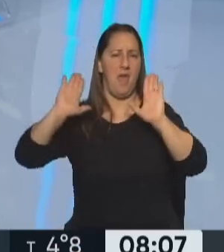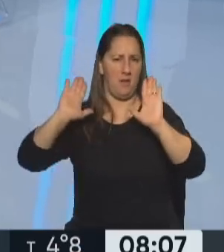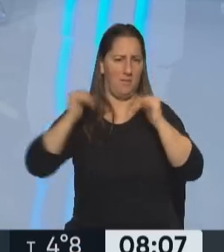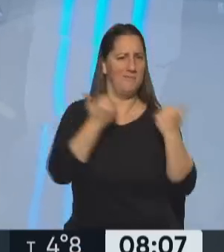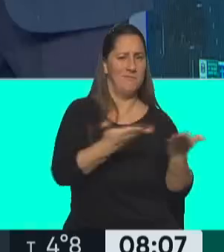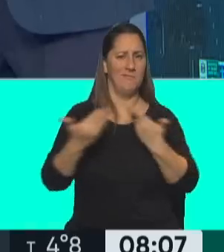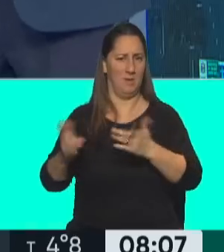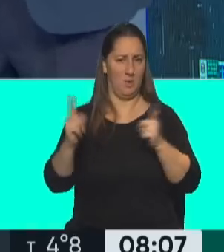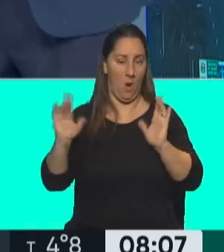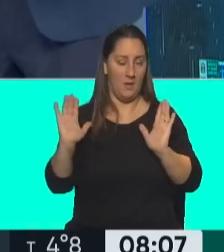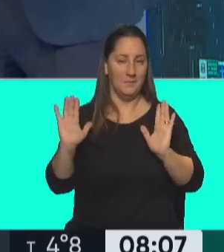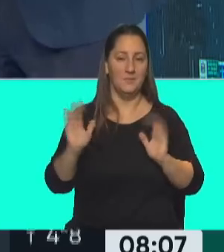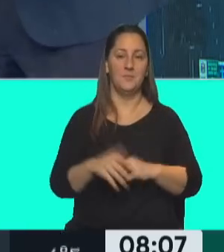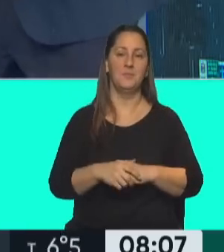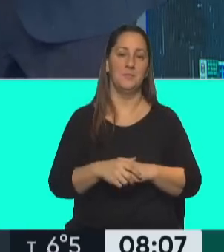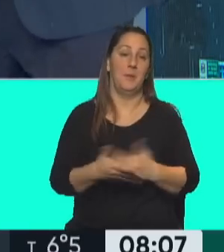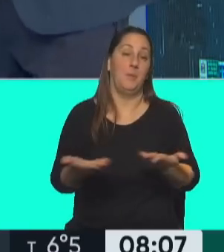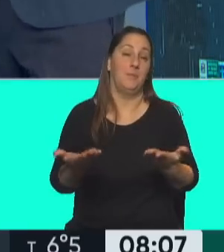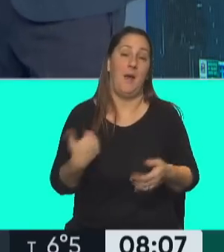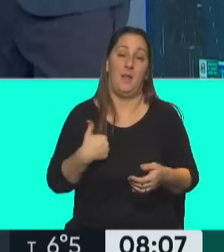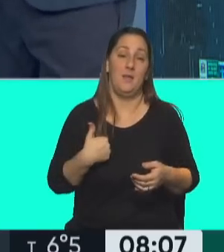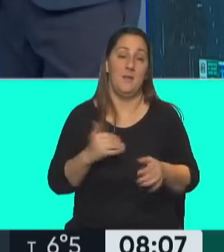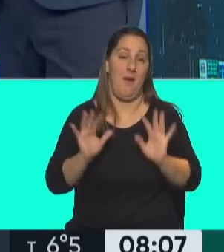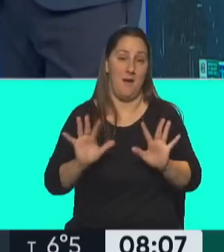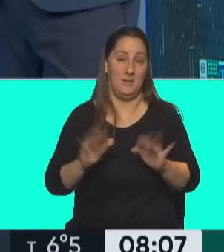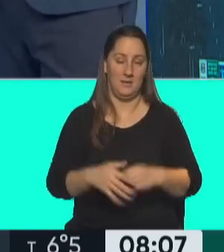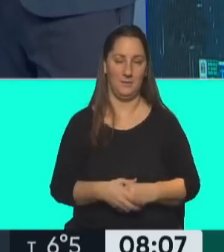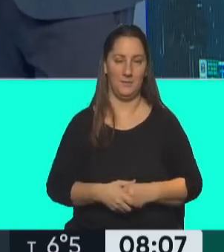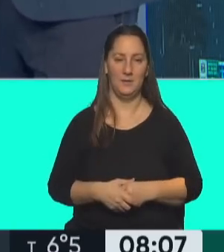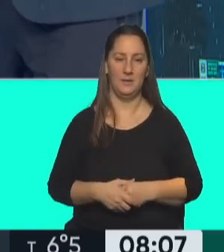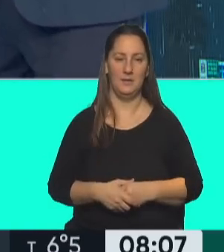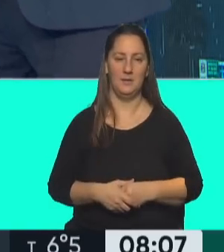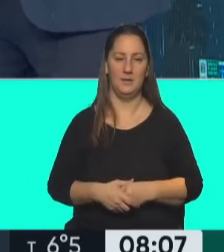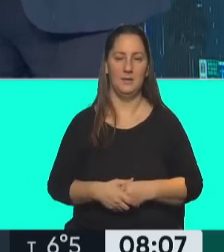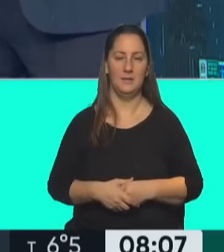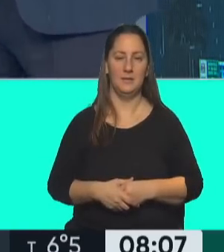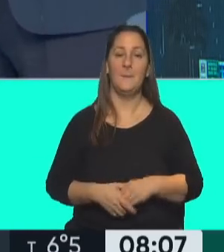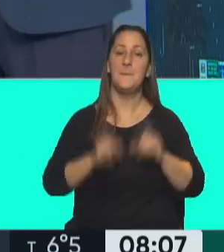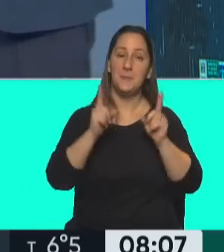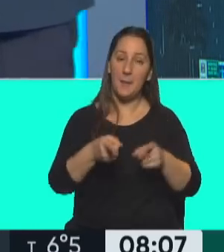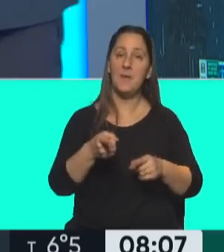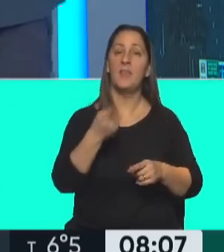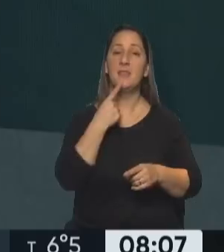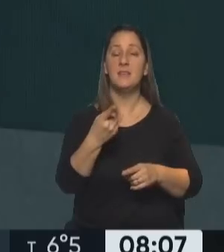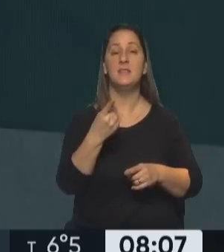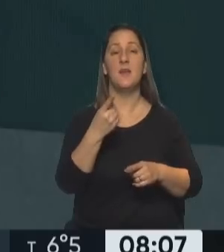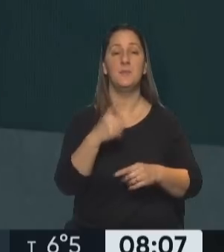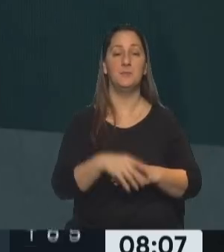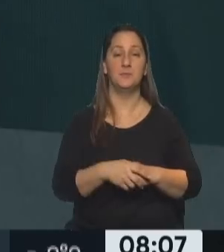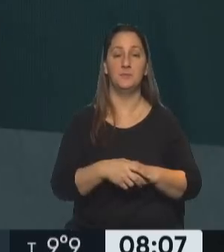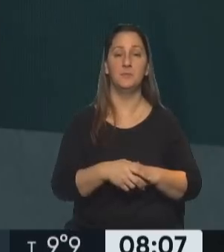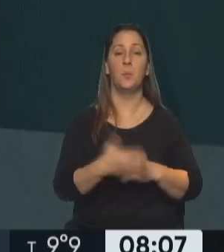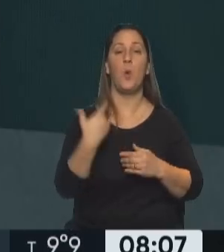¿no? O sea, pero pone de manifiesto la Argentina que vivimos, ¿no? Sí, además de eso, es cierto que las relaciones pueden